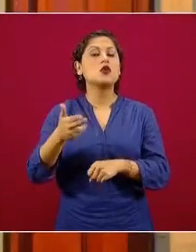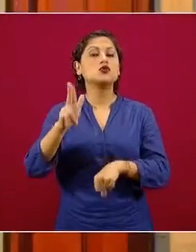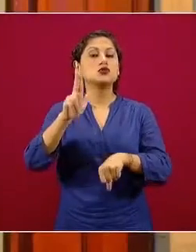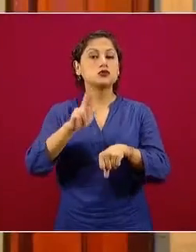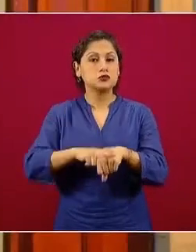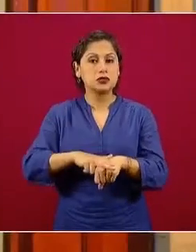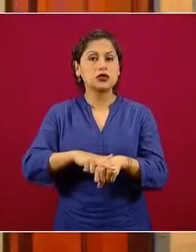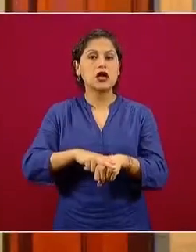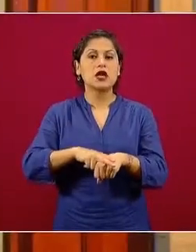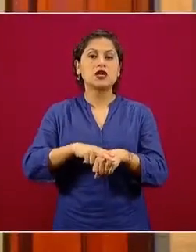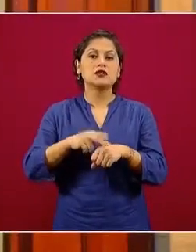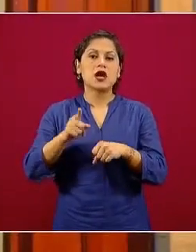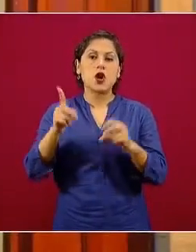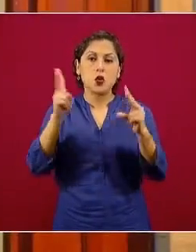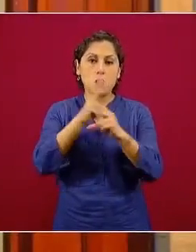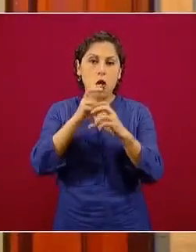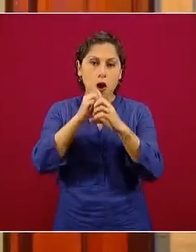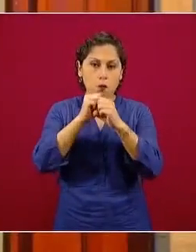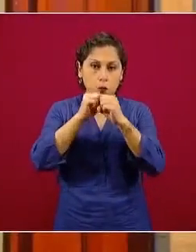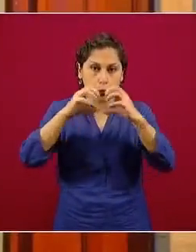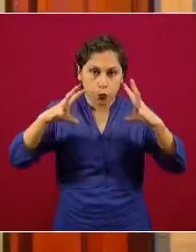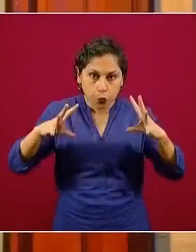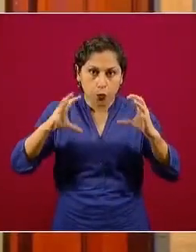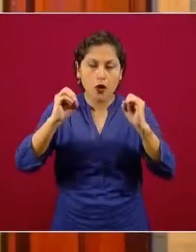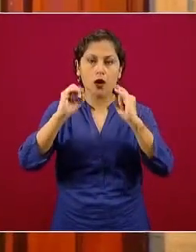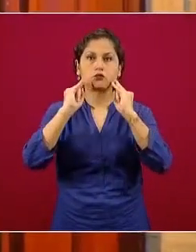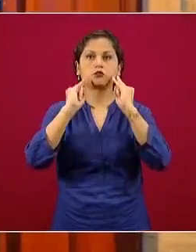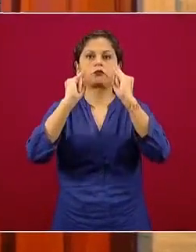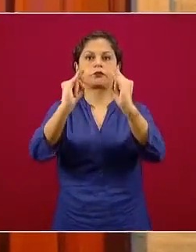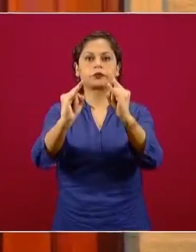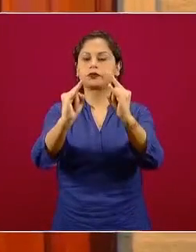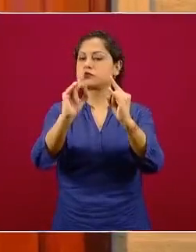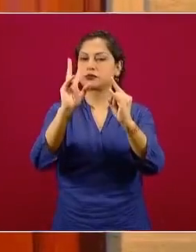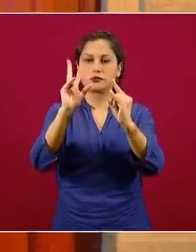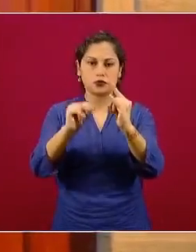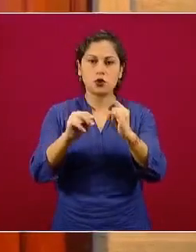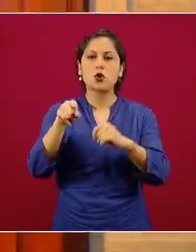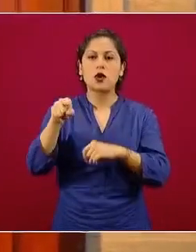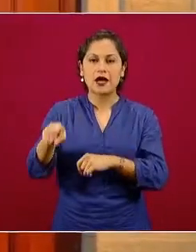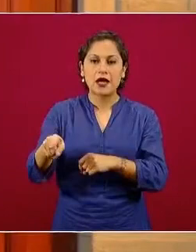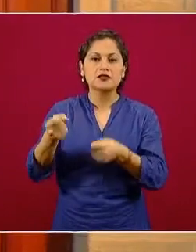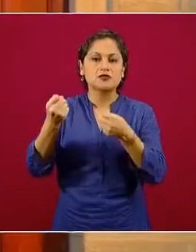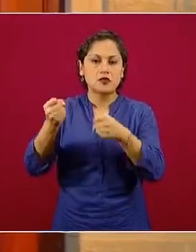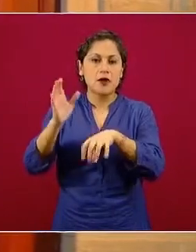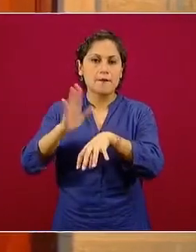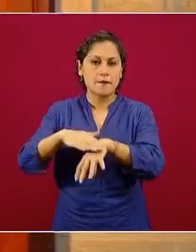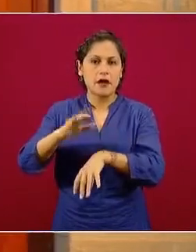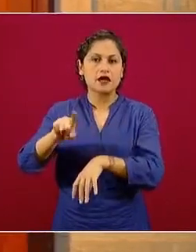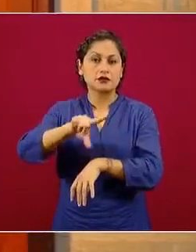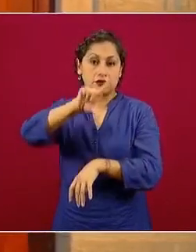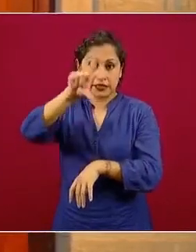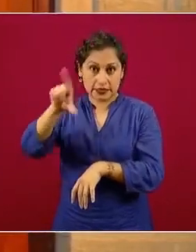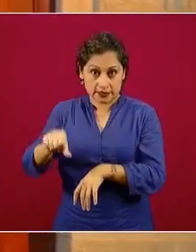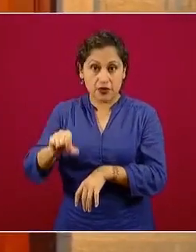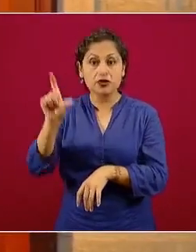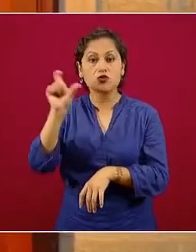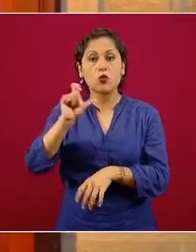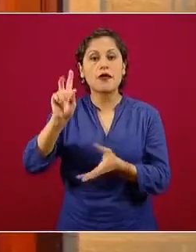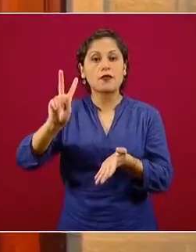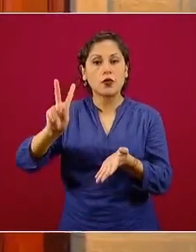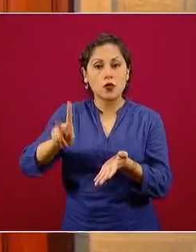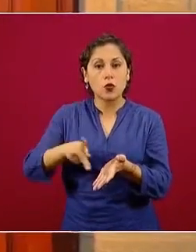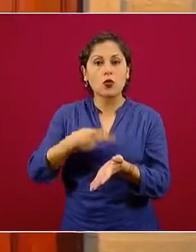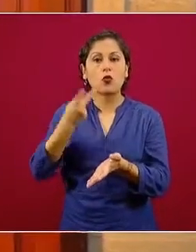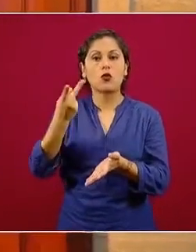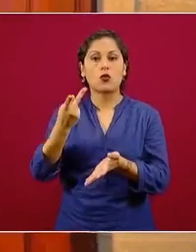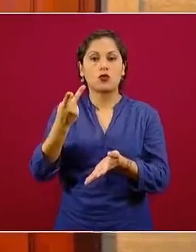inflables o de estos tipo carpa que son muy útiles también pero que éstos nos van a ser de gran ayuda cuando recuperemos también a